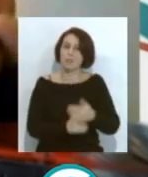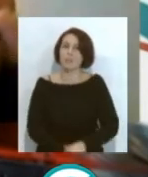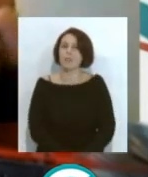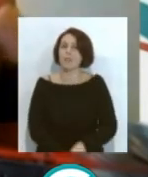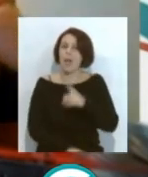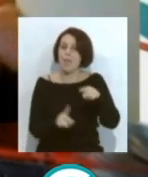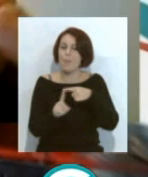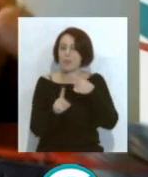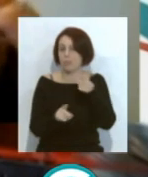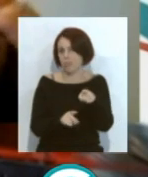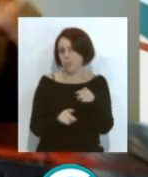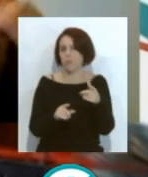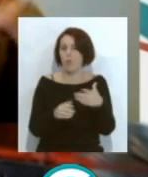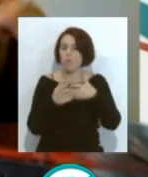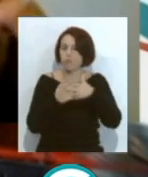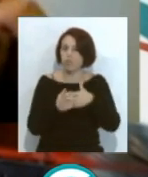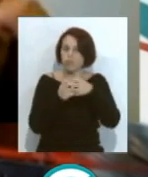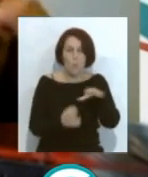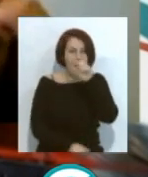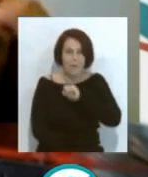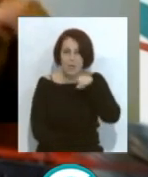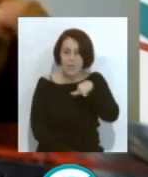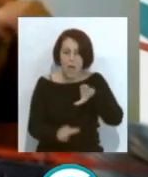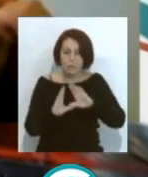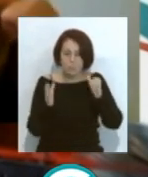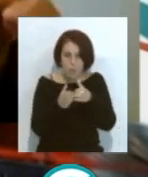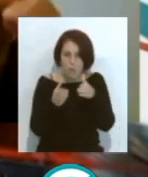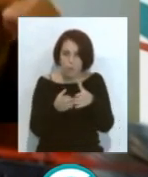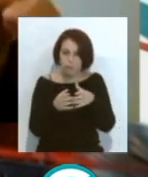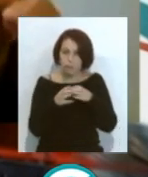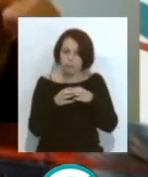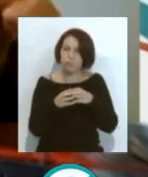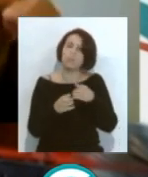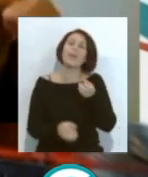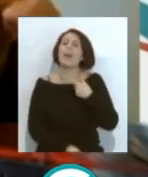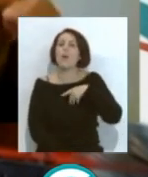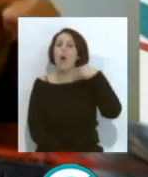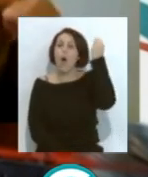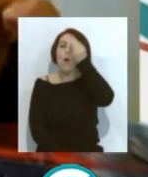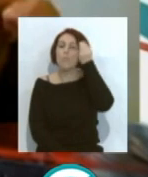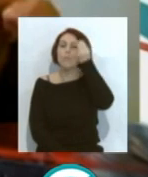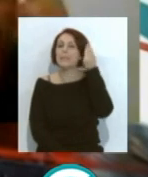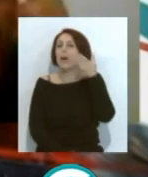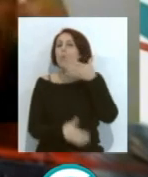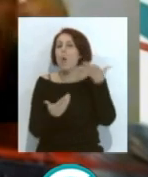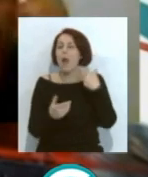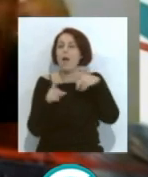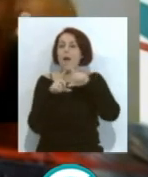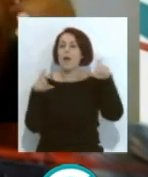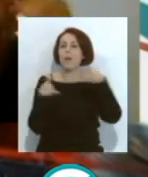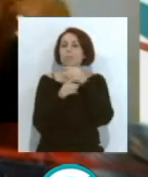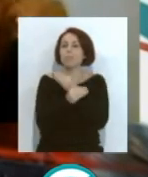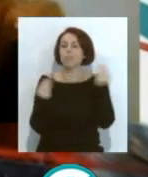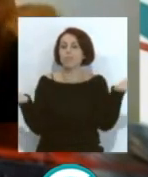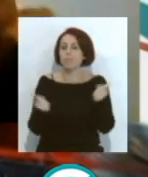un magnífico funcionamiento de esa agrupación. ¿Qué te parece ahora la noticia de la disolución